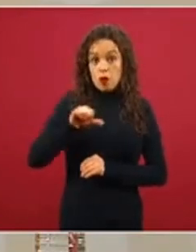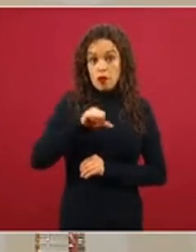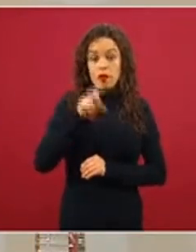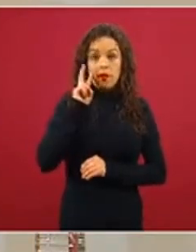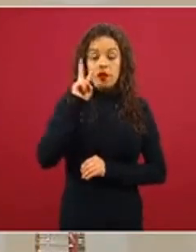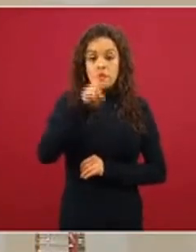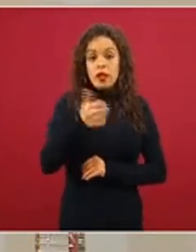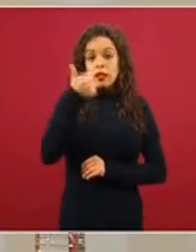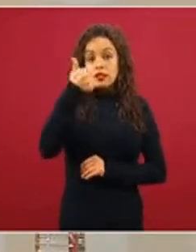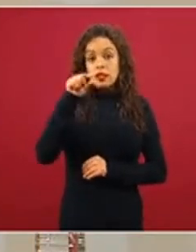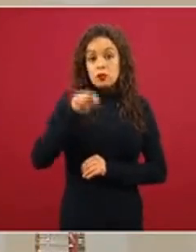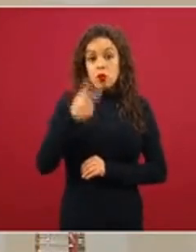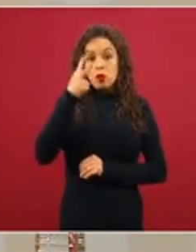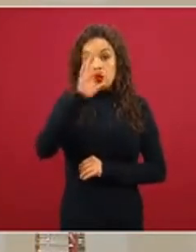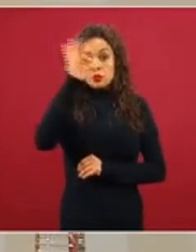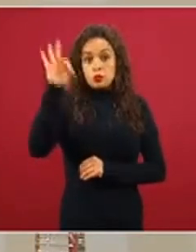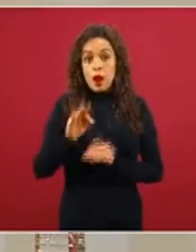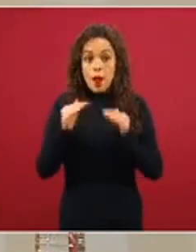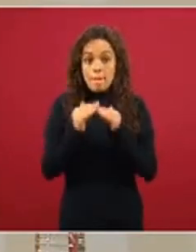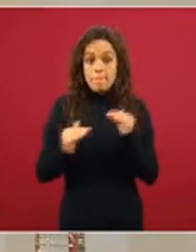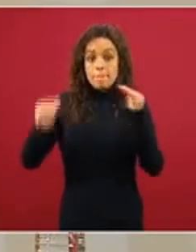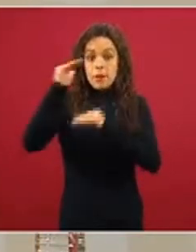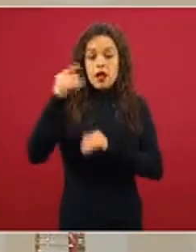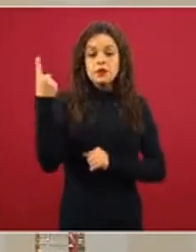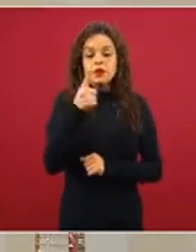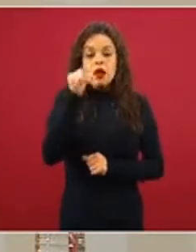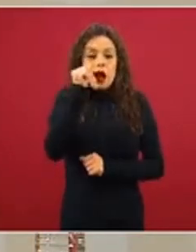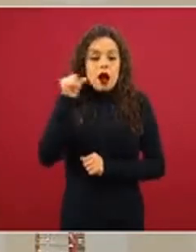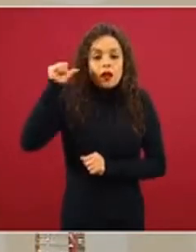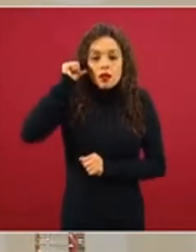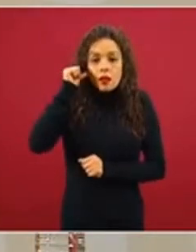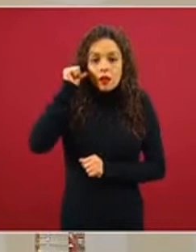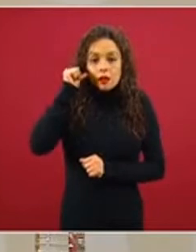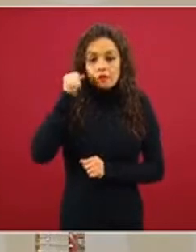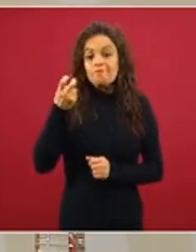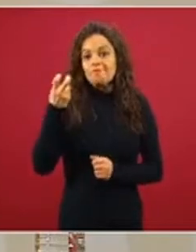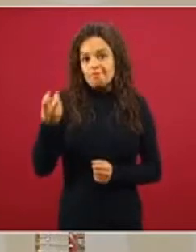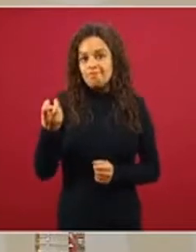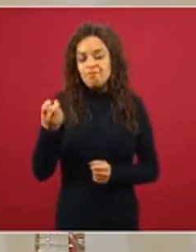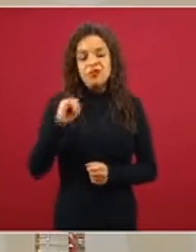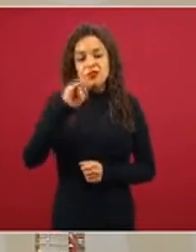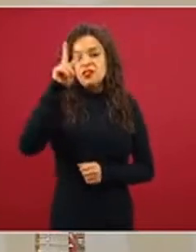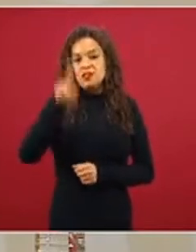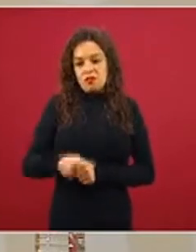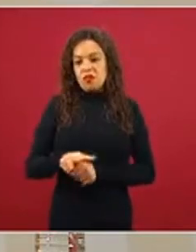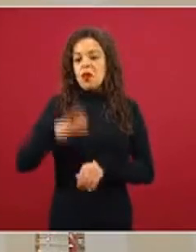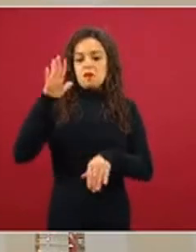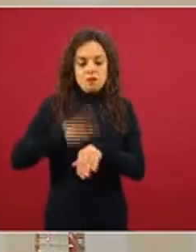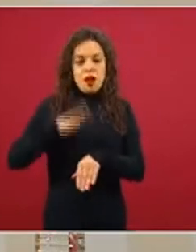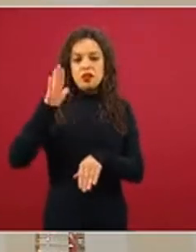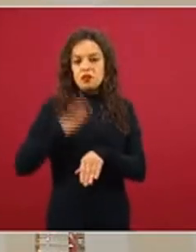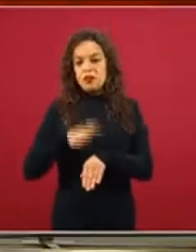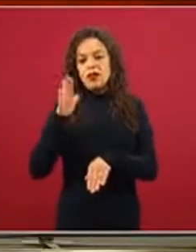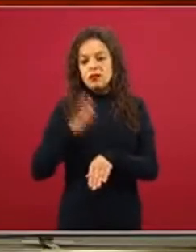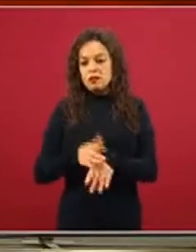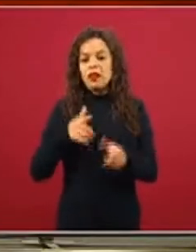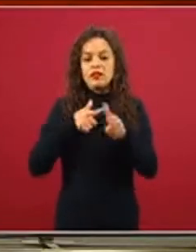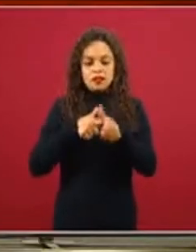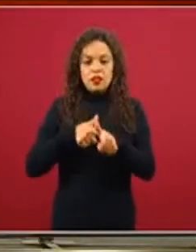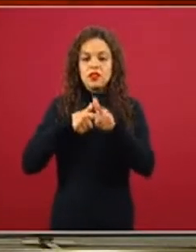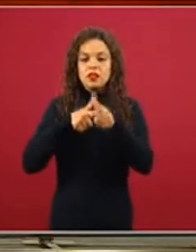con respecto a ayer. Entonces, definitivamente seguimos teniendo más y más y más y más